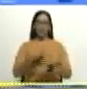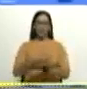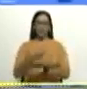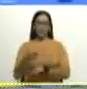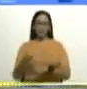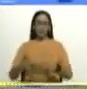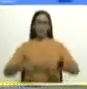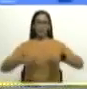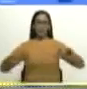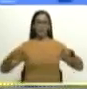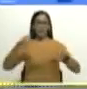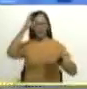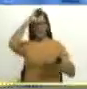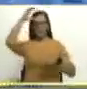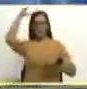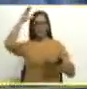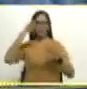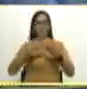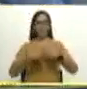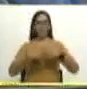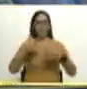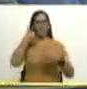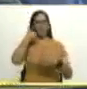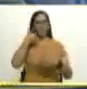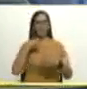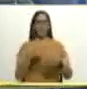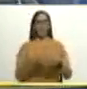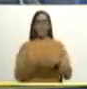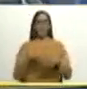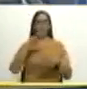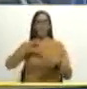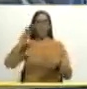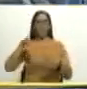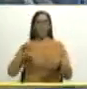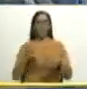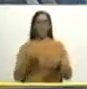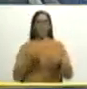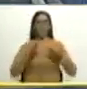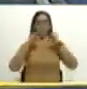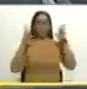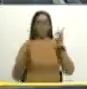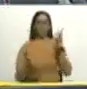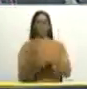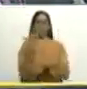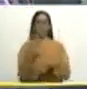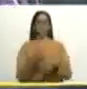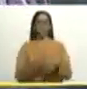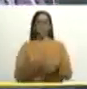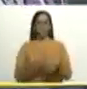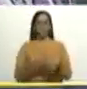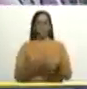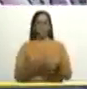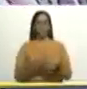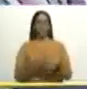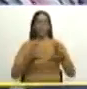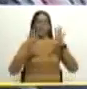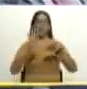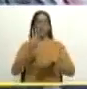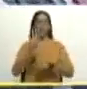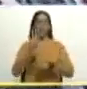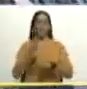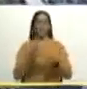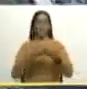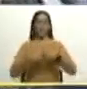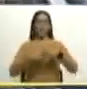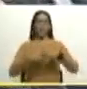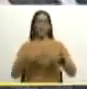las capacidades de la empresa CanTV y Movilnet, que son públicos. En número 14, el motor de la